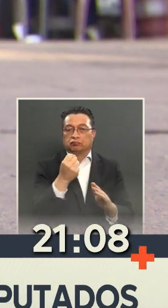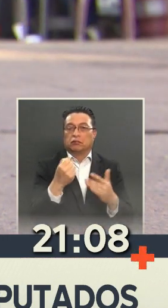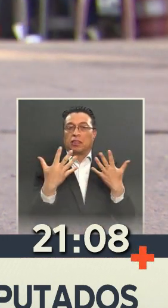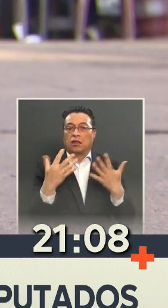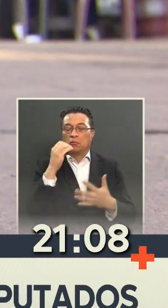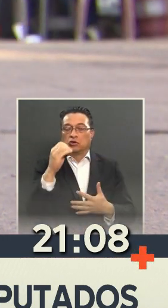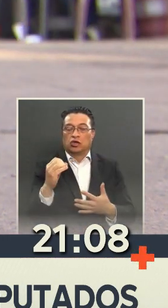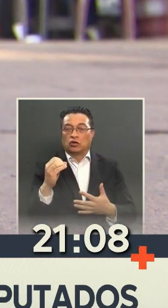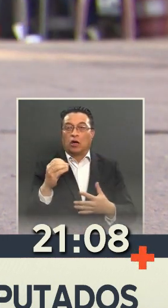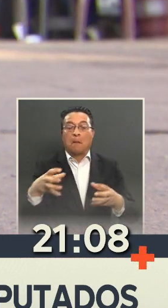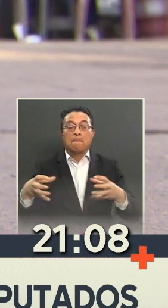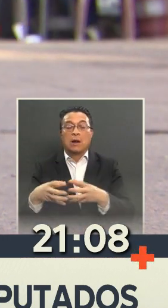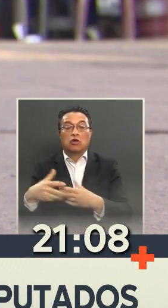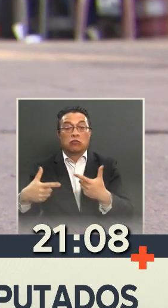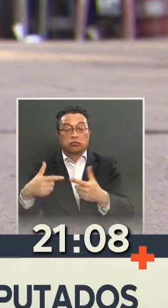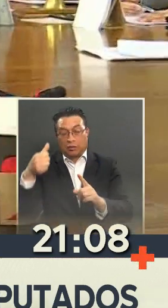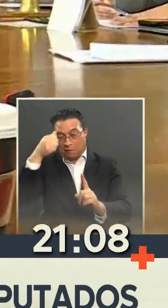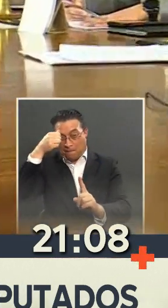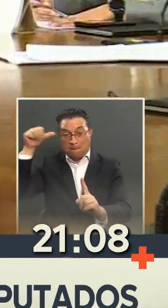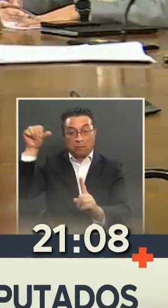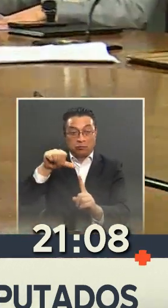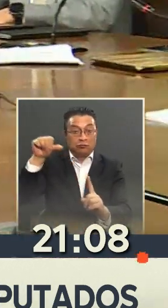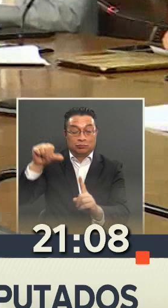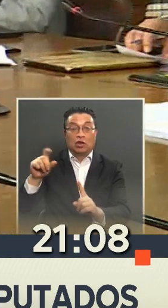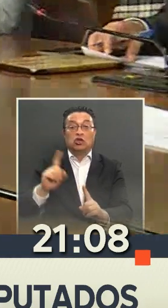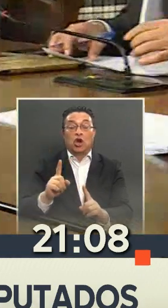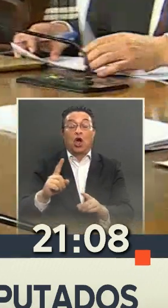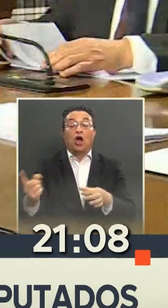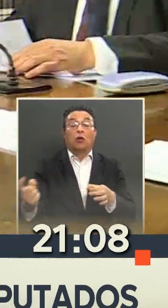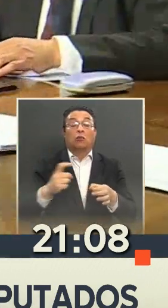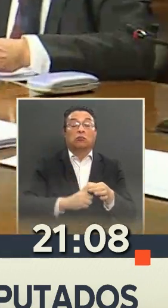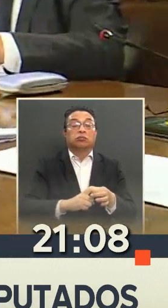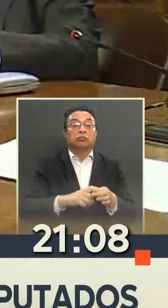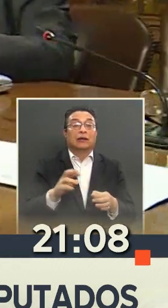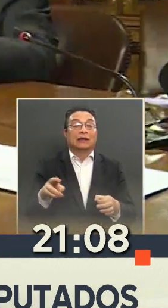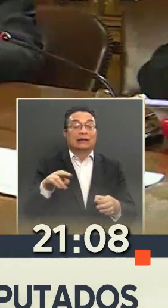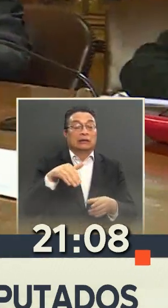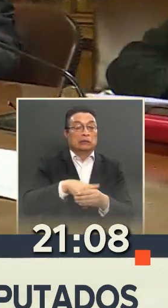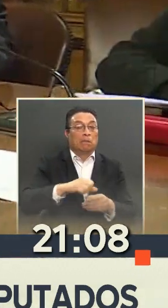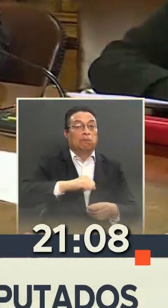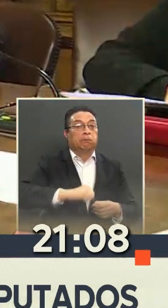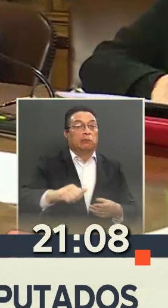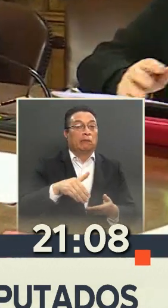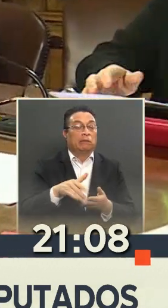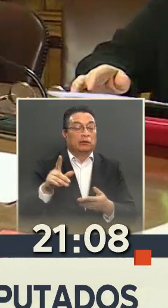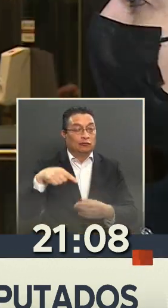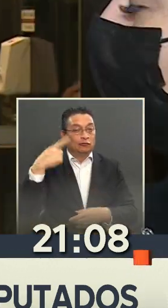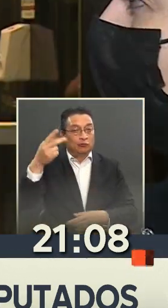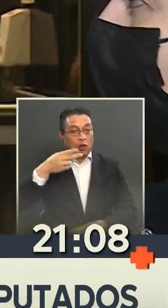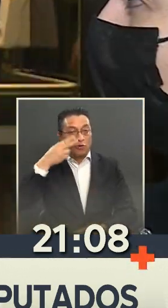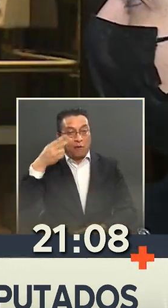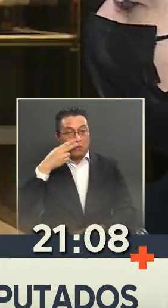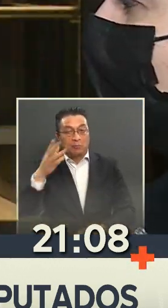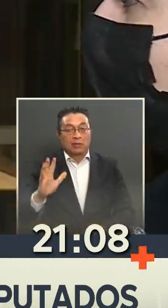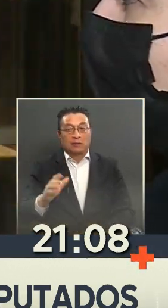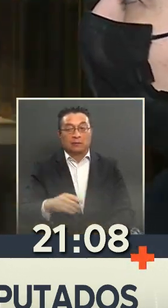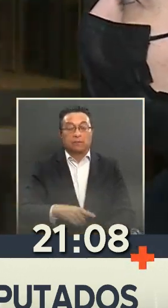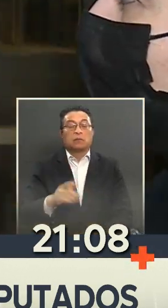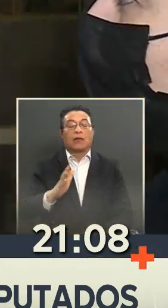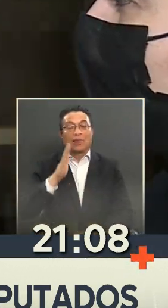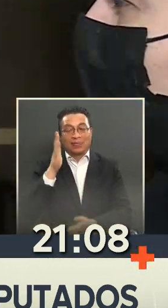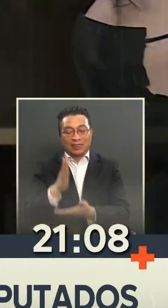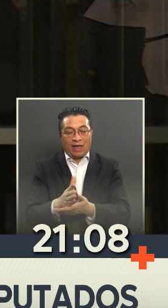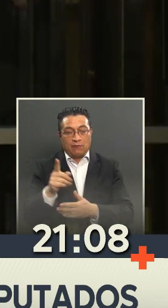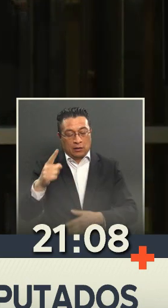partidos aplicarán sanciones, como no inscribir sus candidaturas a la reelección en los comicios de noviembre. Debe y tiene que atenerse a